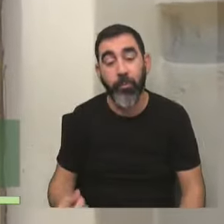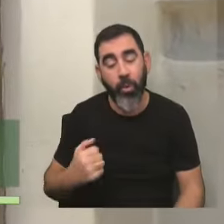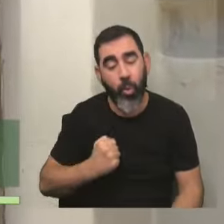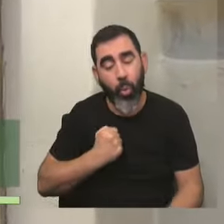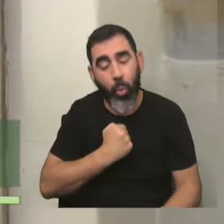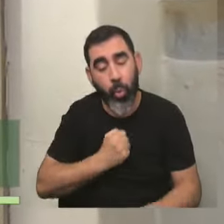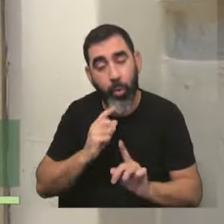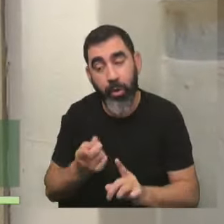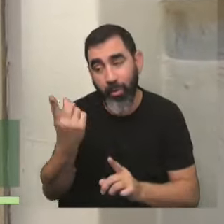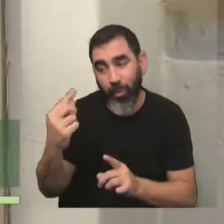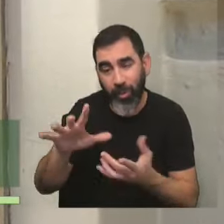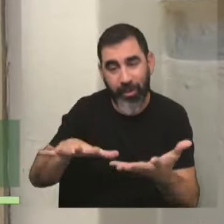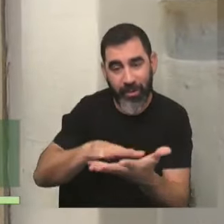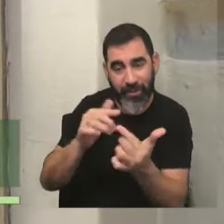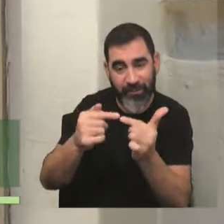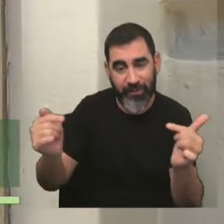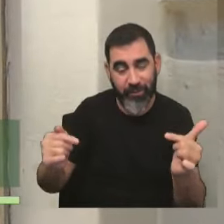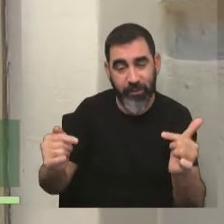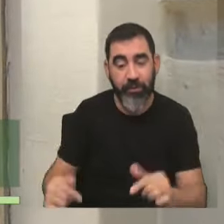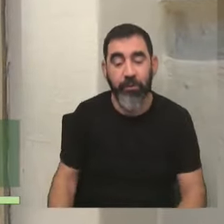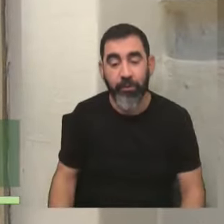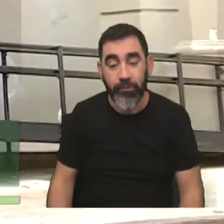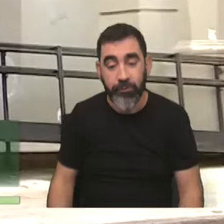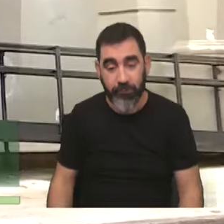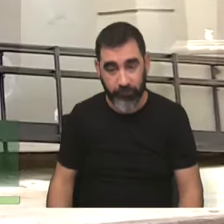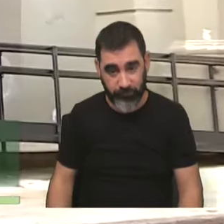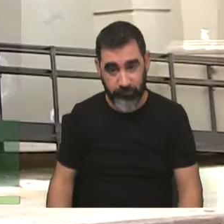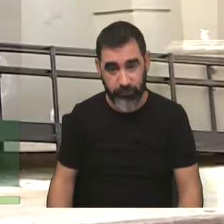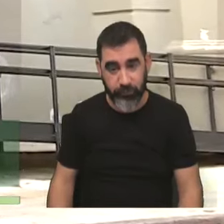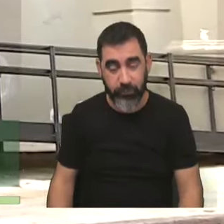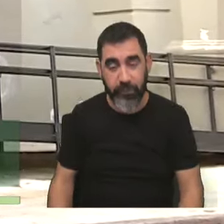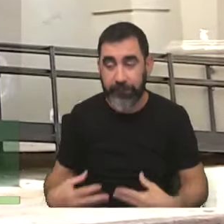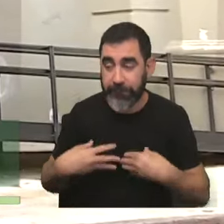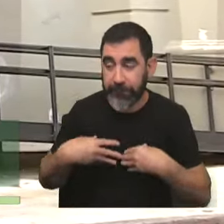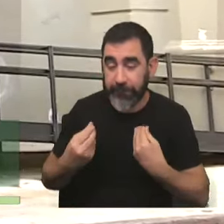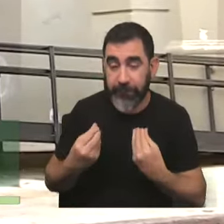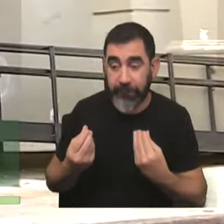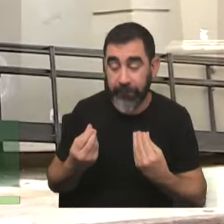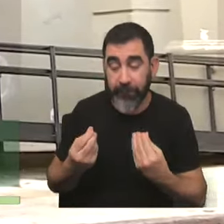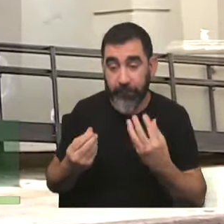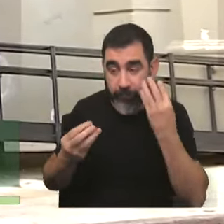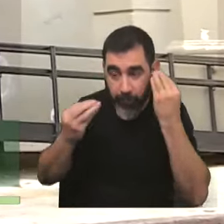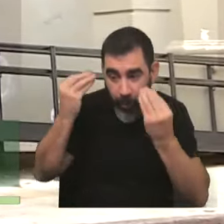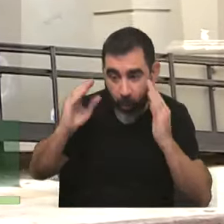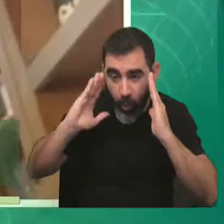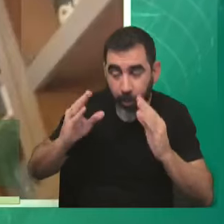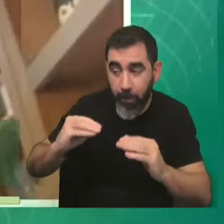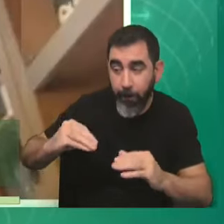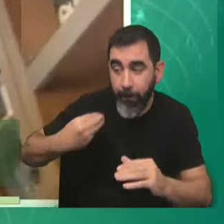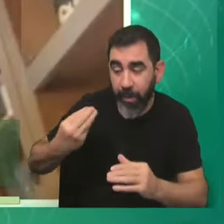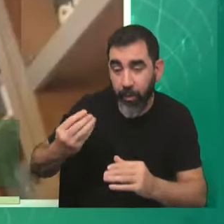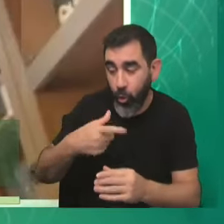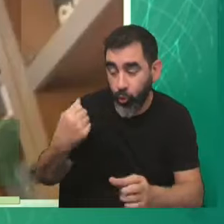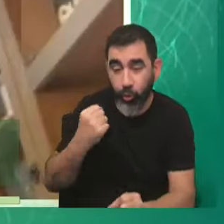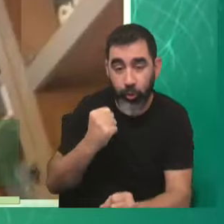más por este tipo de cosas Sí cuando en realidad sentimos que los que nos estamos ocupando y estamos perdiendo somos